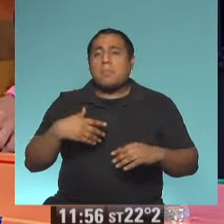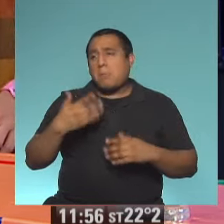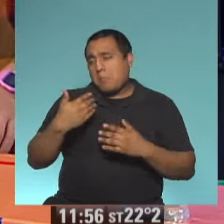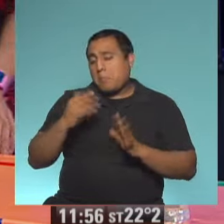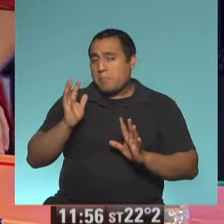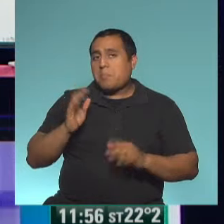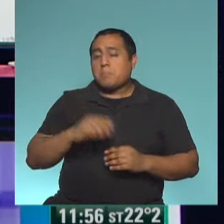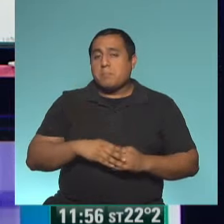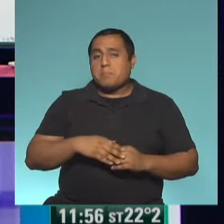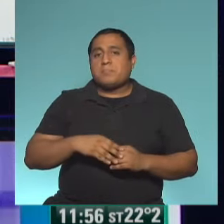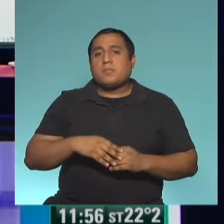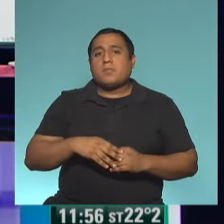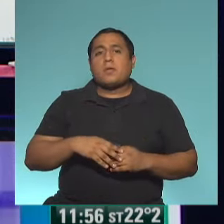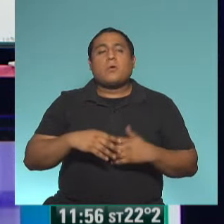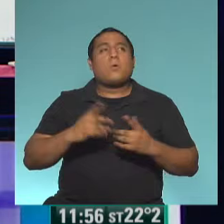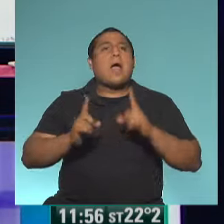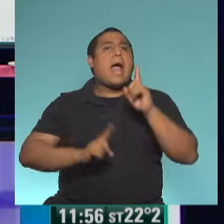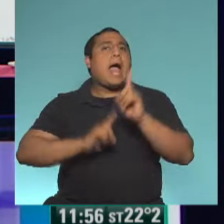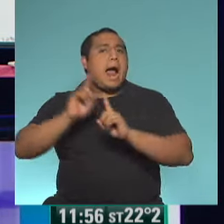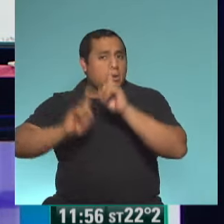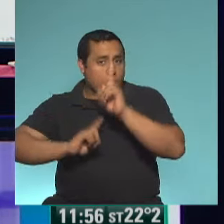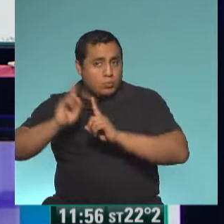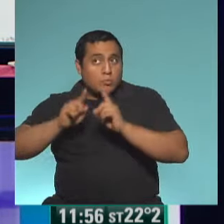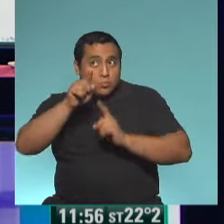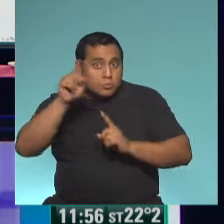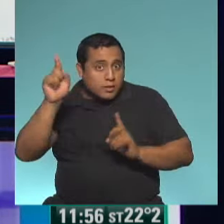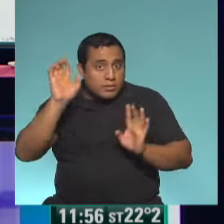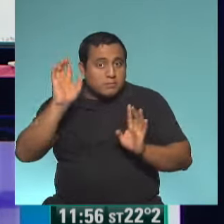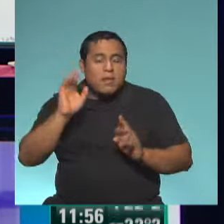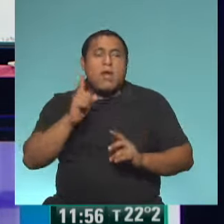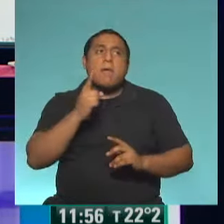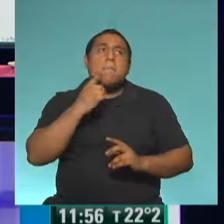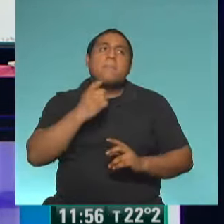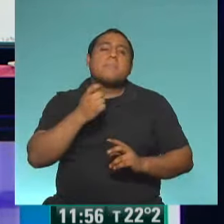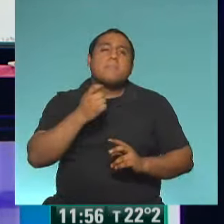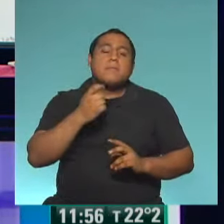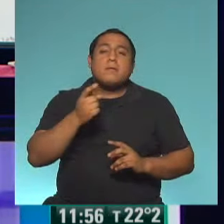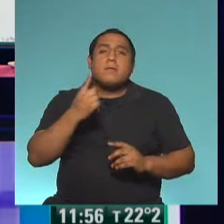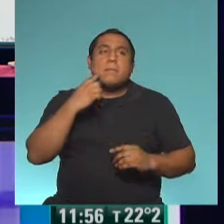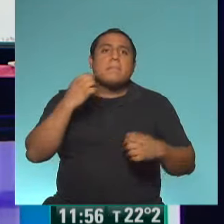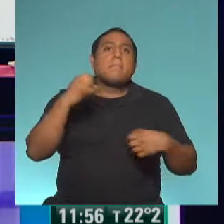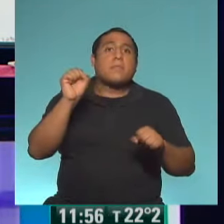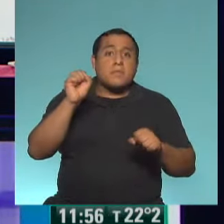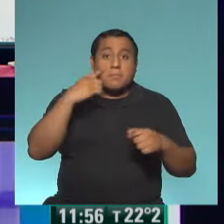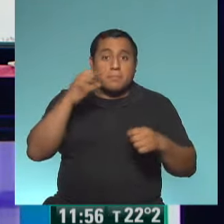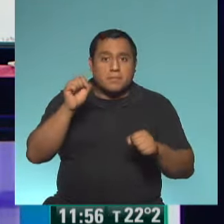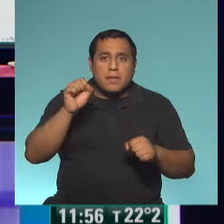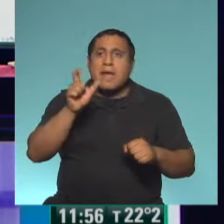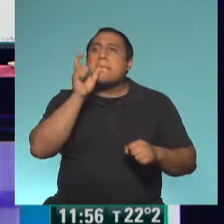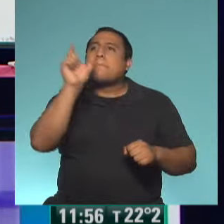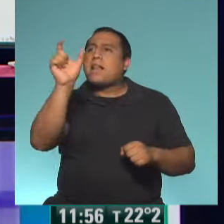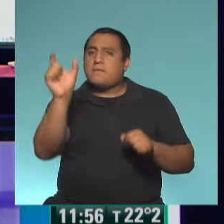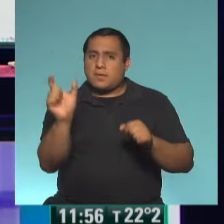Un pañuelito. ¿Alguno o alguna de ustedes se da cuenta, puede descubrir qué pasa en estas tres